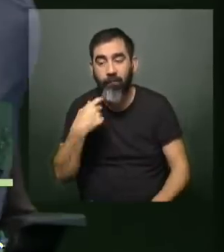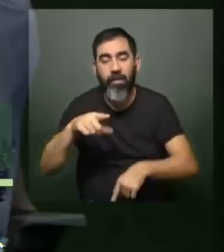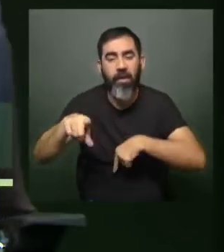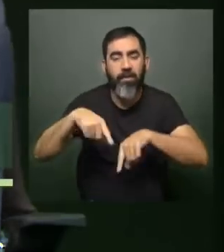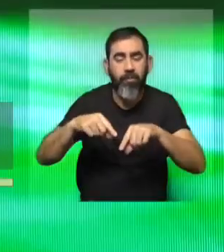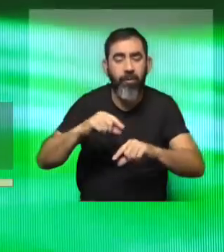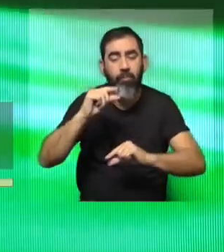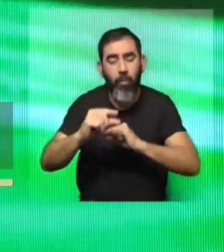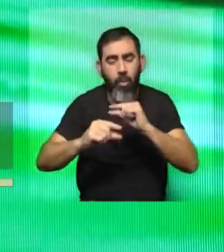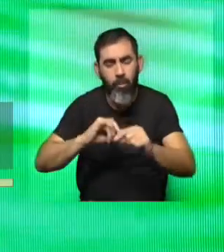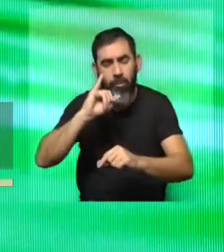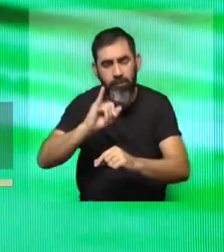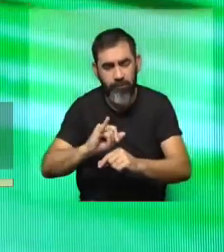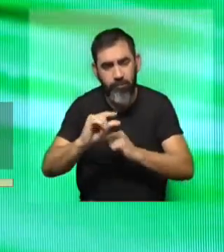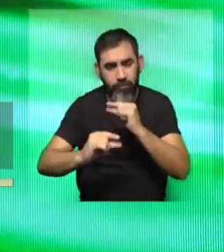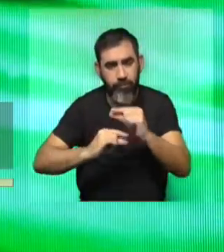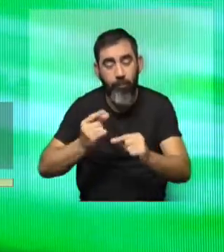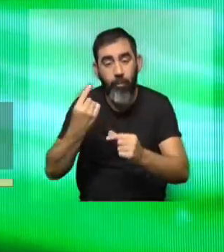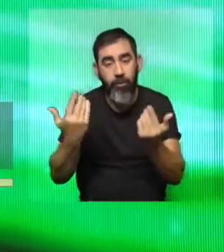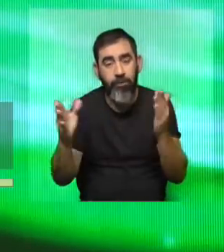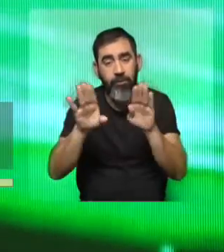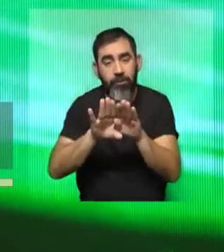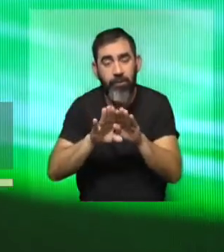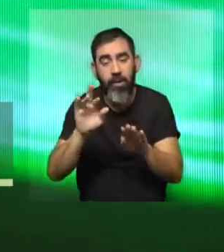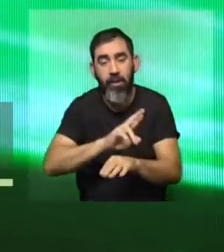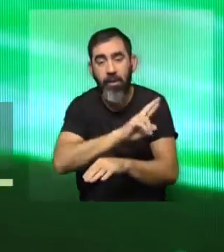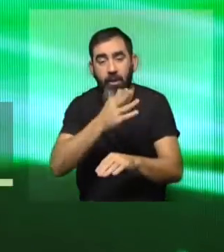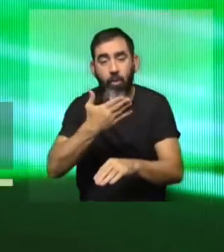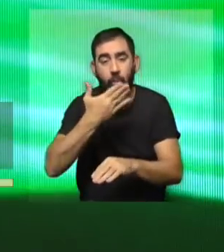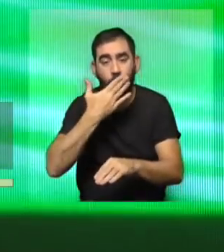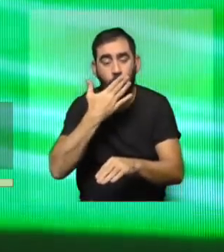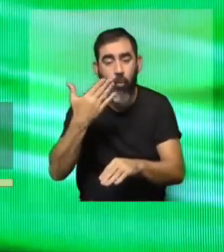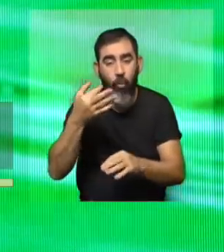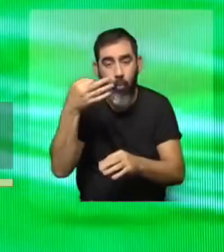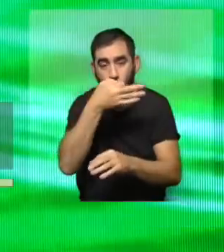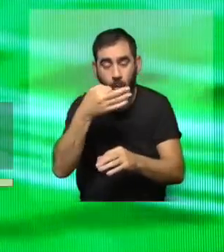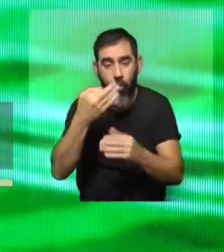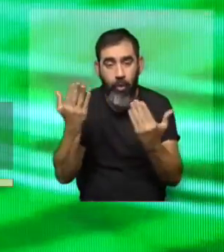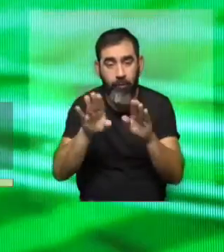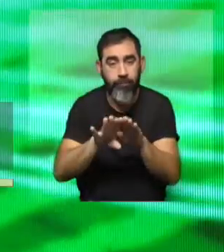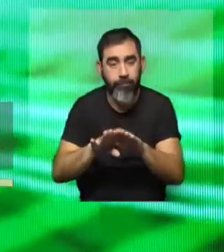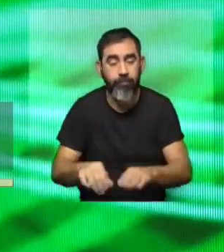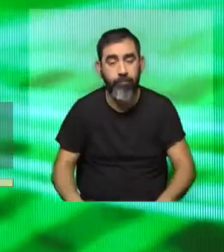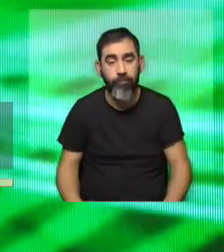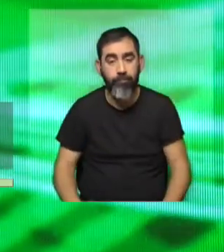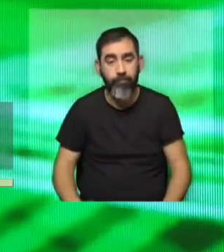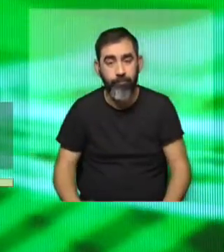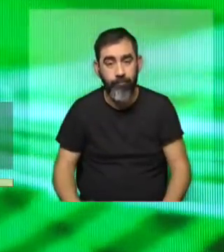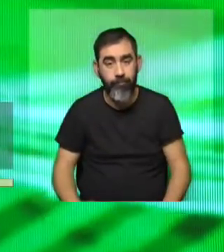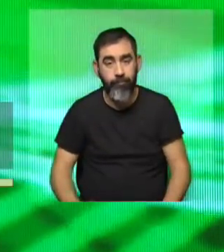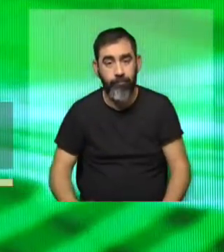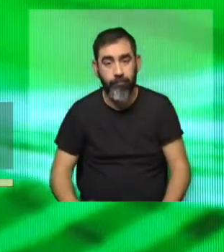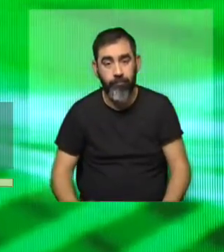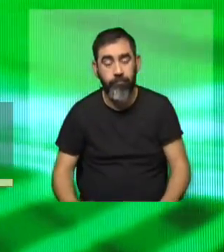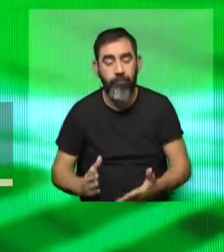estado por eso es que hemos cerrado tenemos récords de cierre boca de drogas se ha ido limando el trabajo siempre queda un poco de trabajo